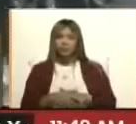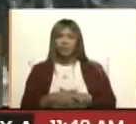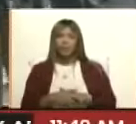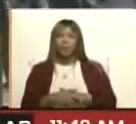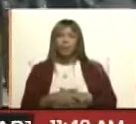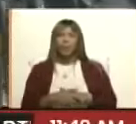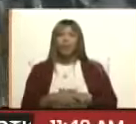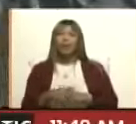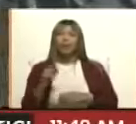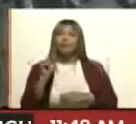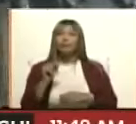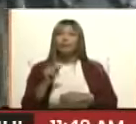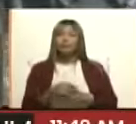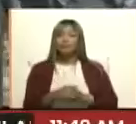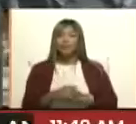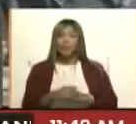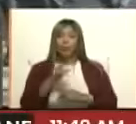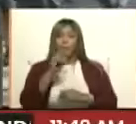ese